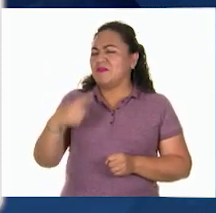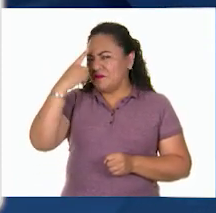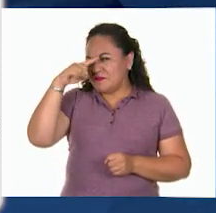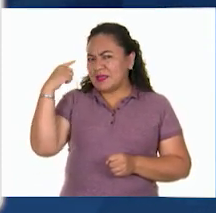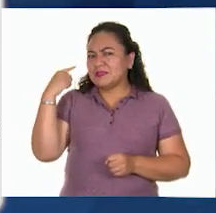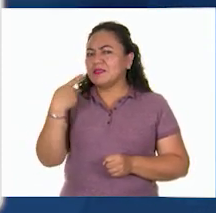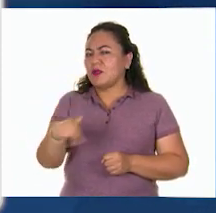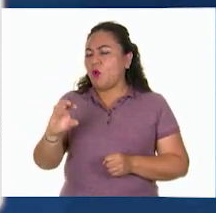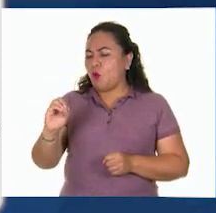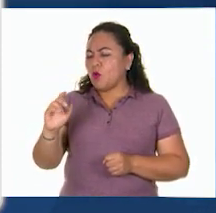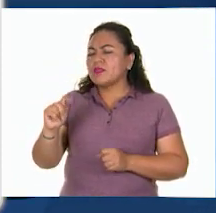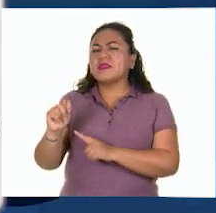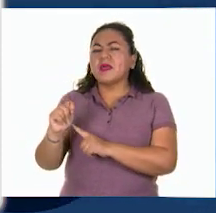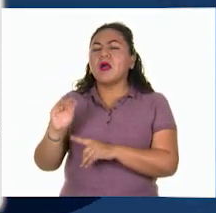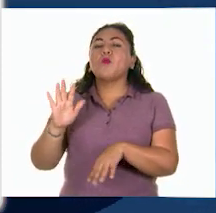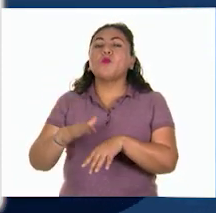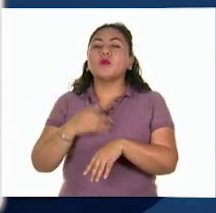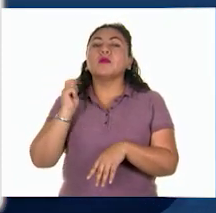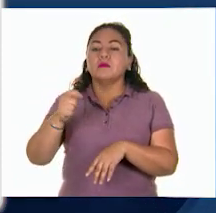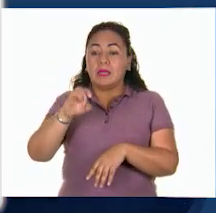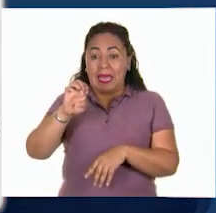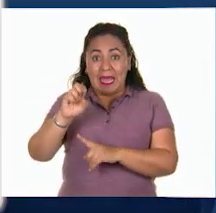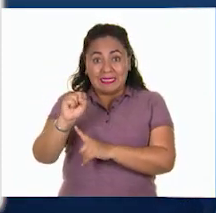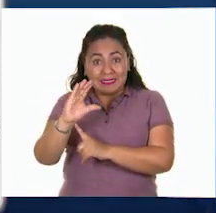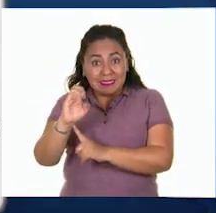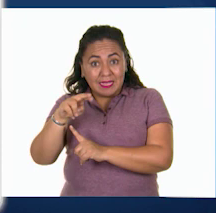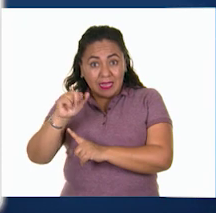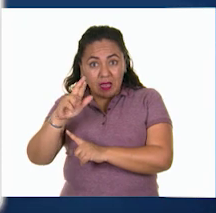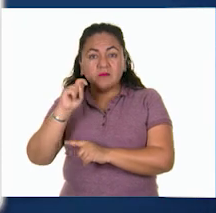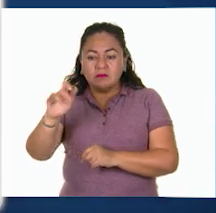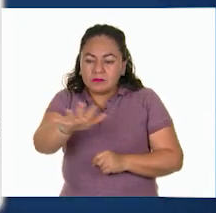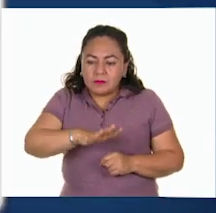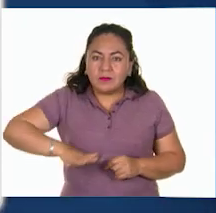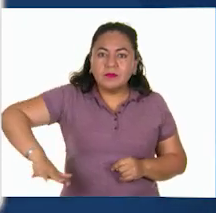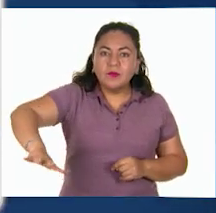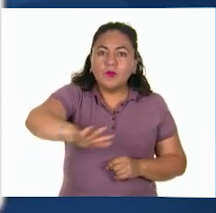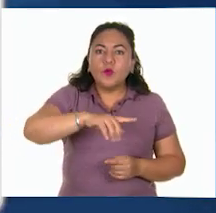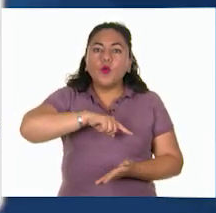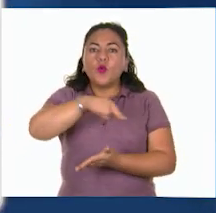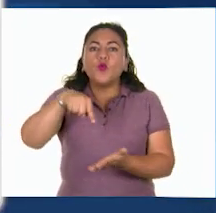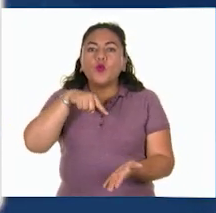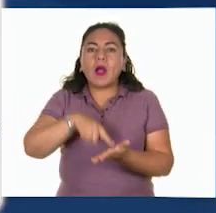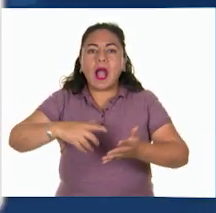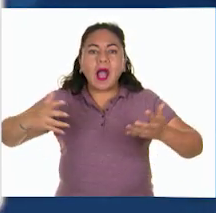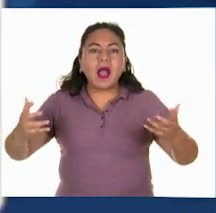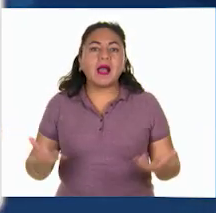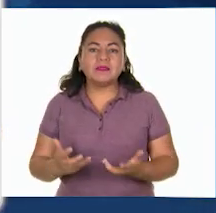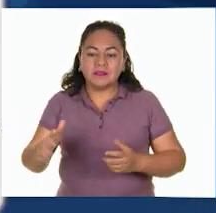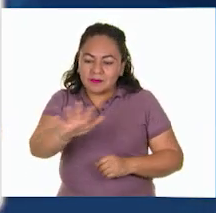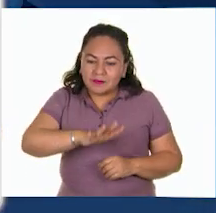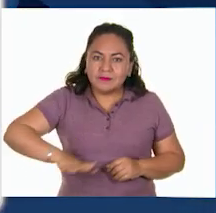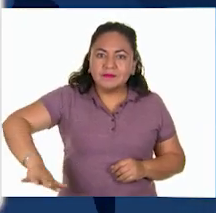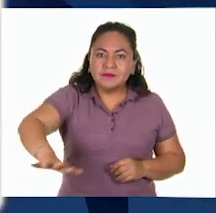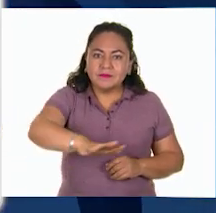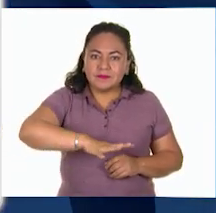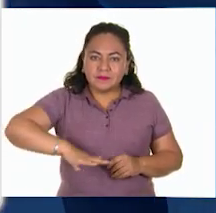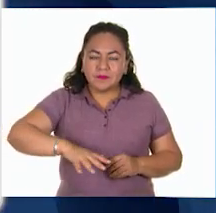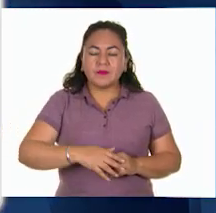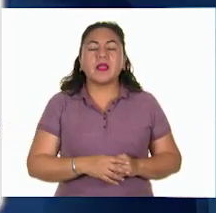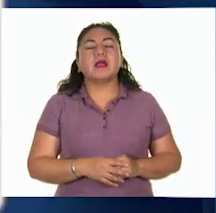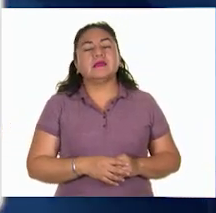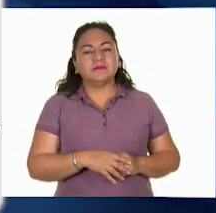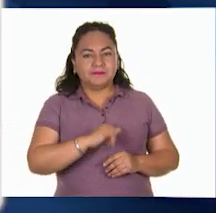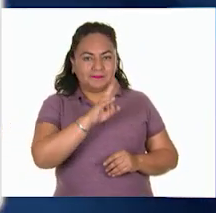OT. Porque es el lugar físico donde se lleva a cabo la presentación, ¿cierto? Cierto, María. Y